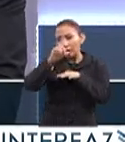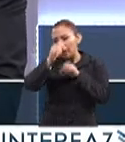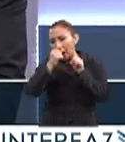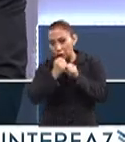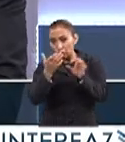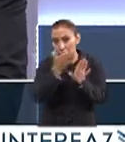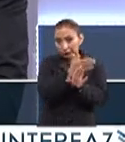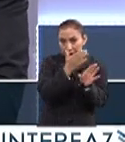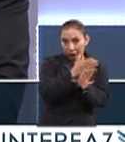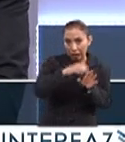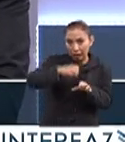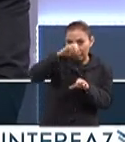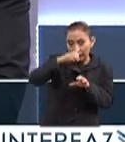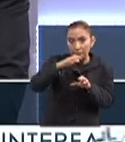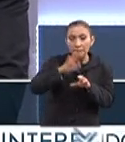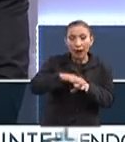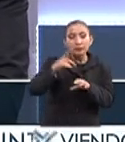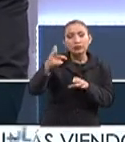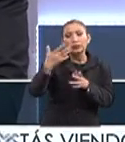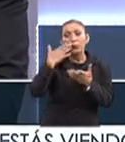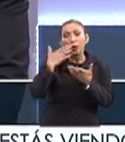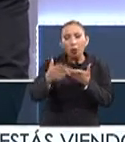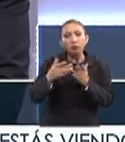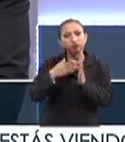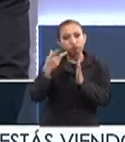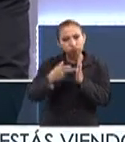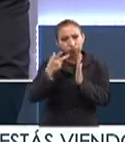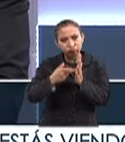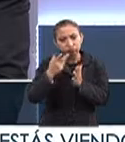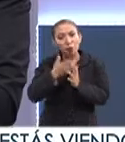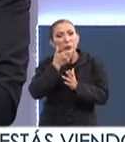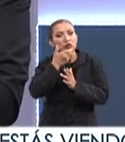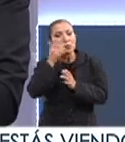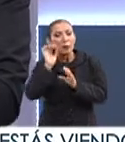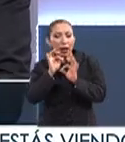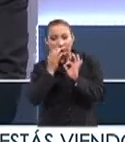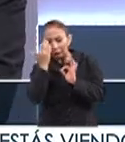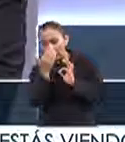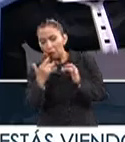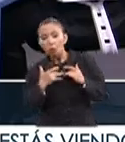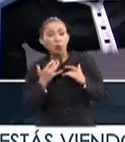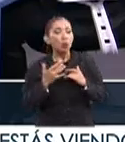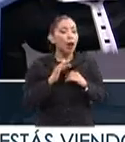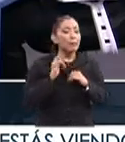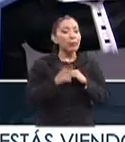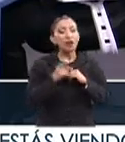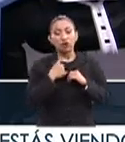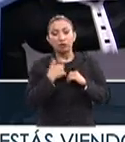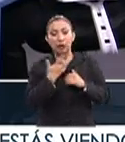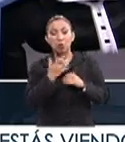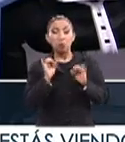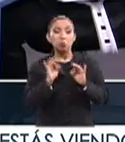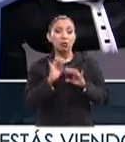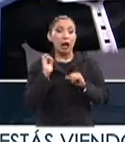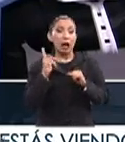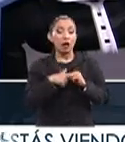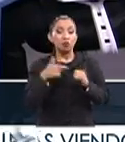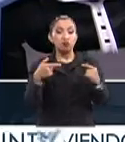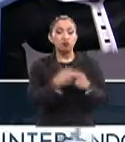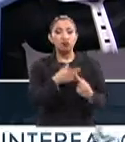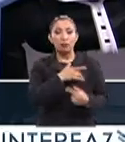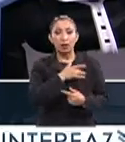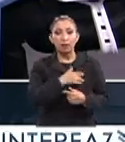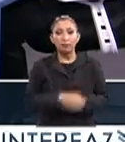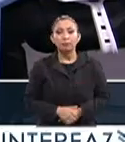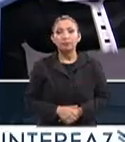años o incluso desde la mayoría de edad. Es bueno hacerlo de forma rutinaria para estar consciente de cuántos factores de riesgo yo individualmente tengo.